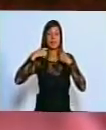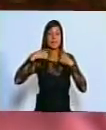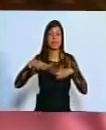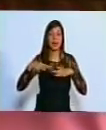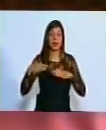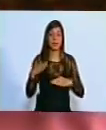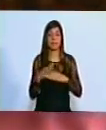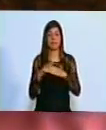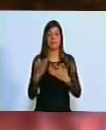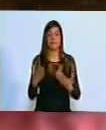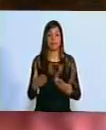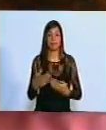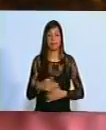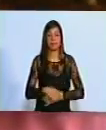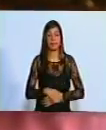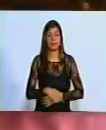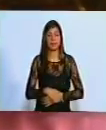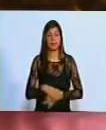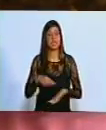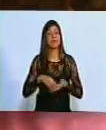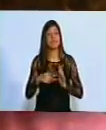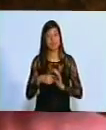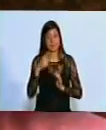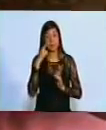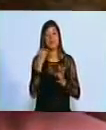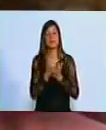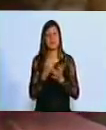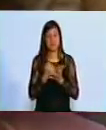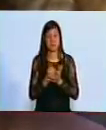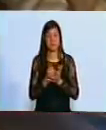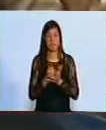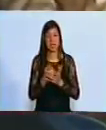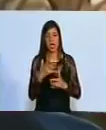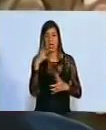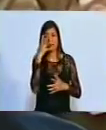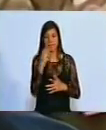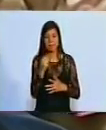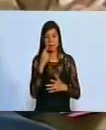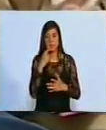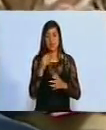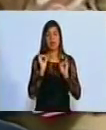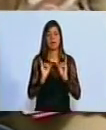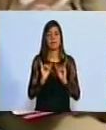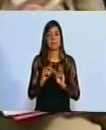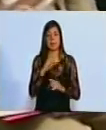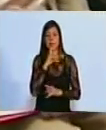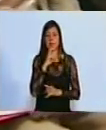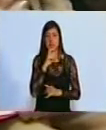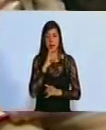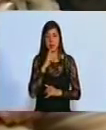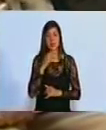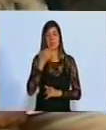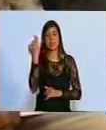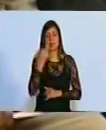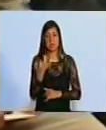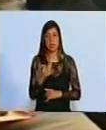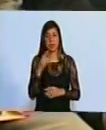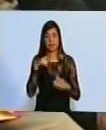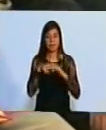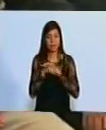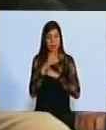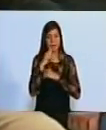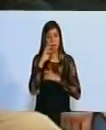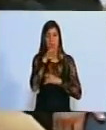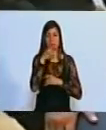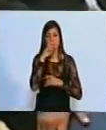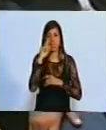saboteado. Esto debe servir además para comprender la propia complejidad de nuestra realidad. Como hace